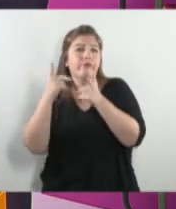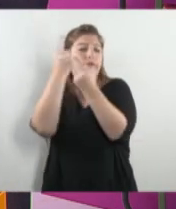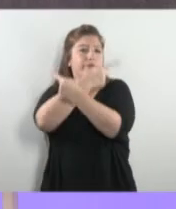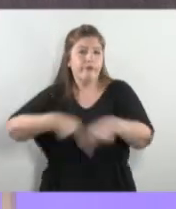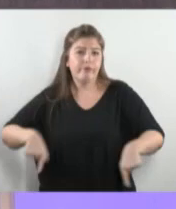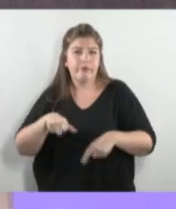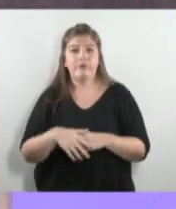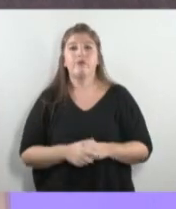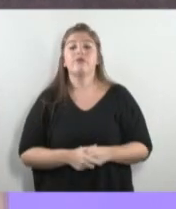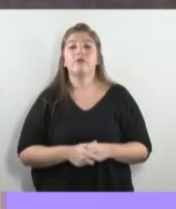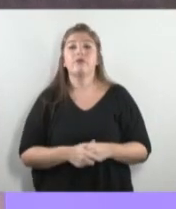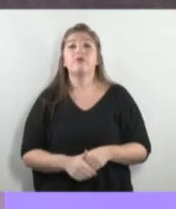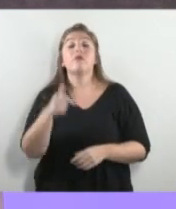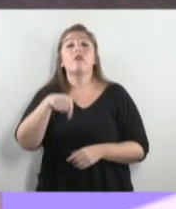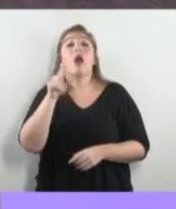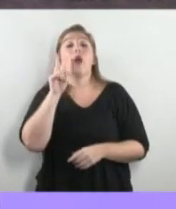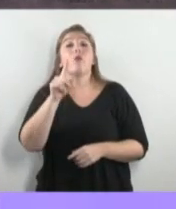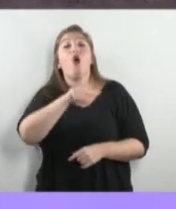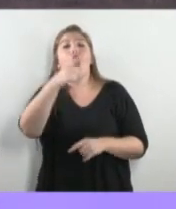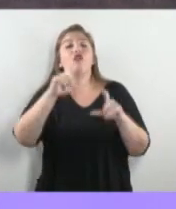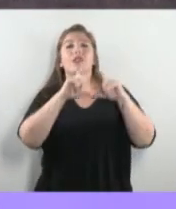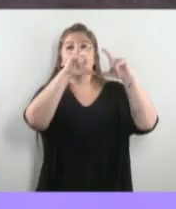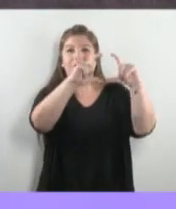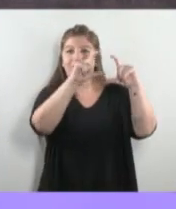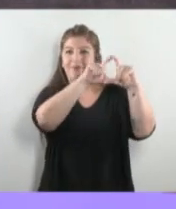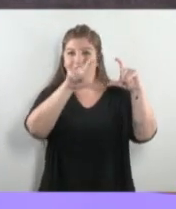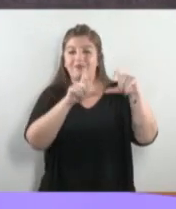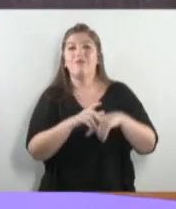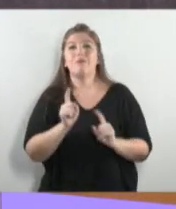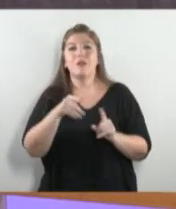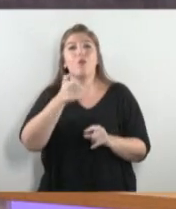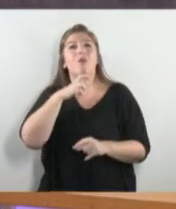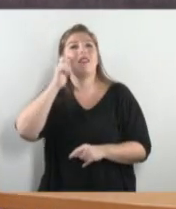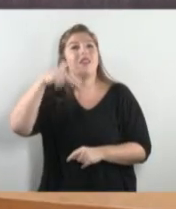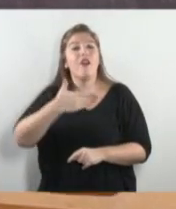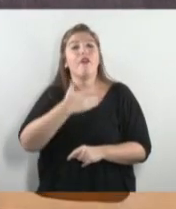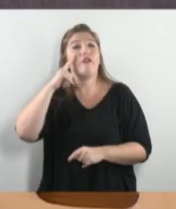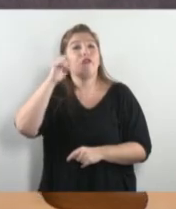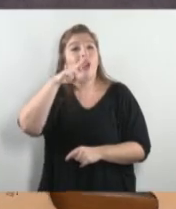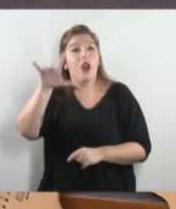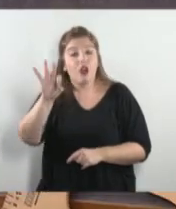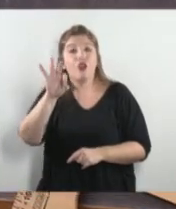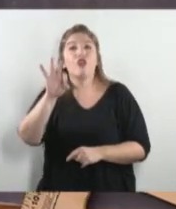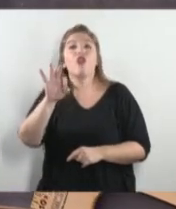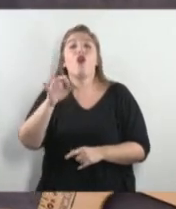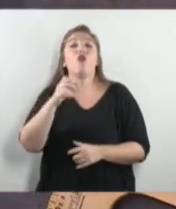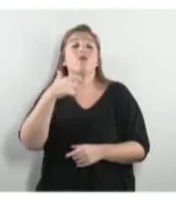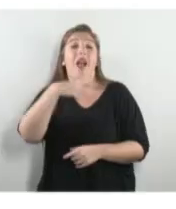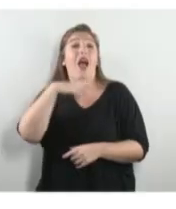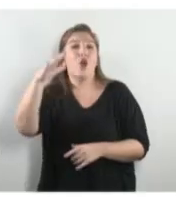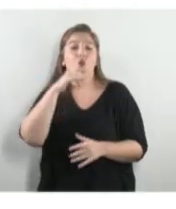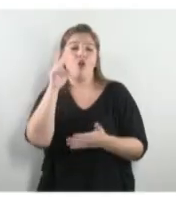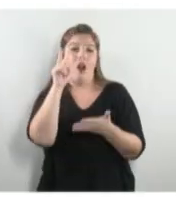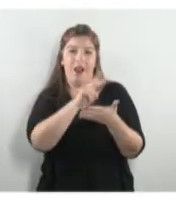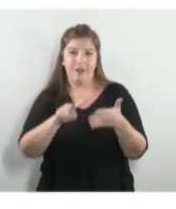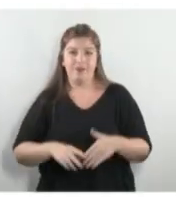Ok. Vamos, si te parece, vamos a escuchar otro fragmento del Martín Fierro, en la voz de un alumno. Bueno.